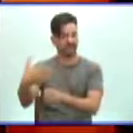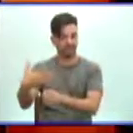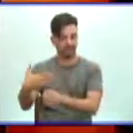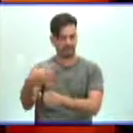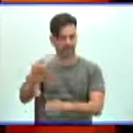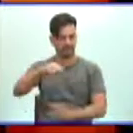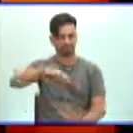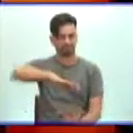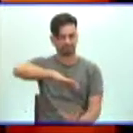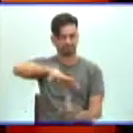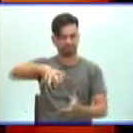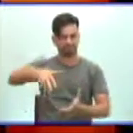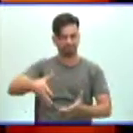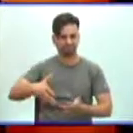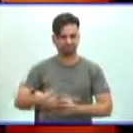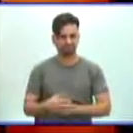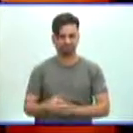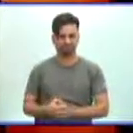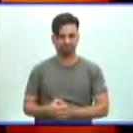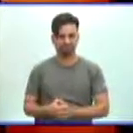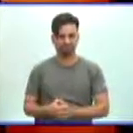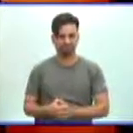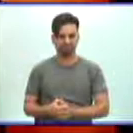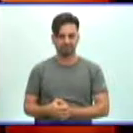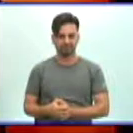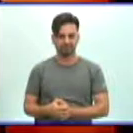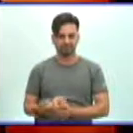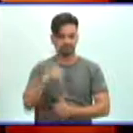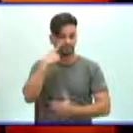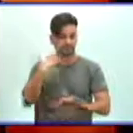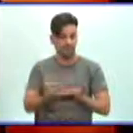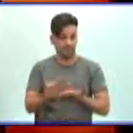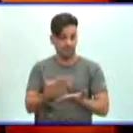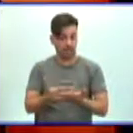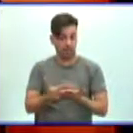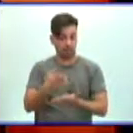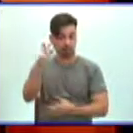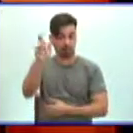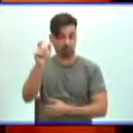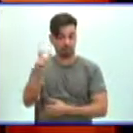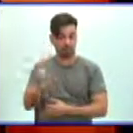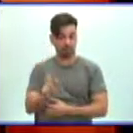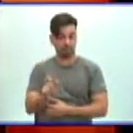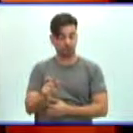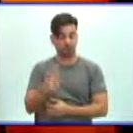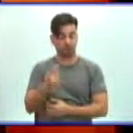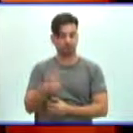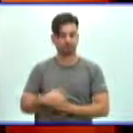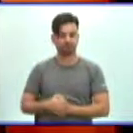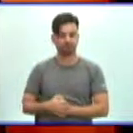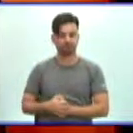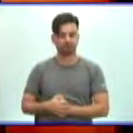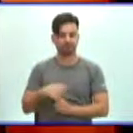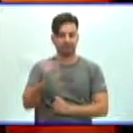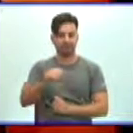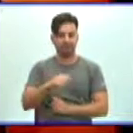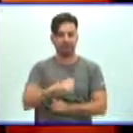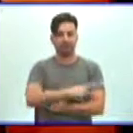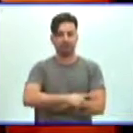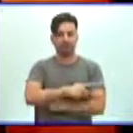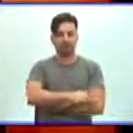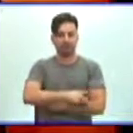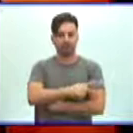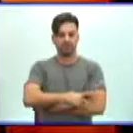Vamos a comenzar con un material que nos muestra a un meteorólogo muy popular, en nuestro país y que todos los cubanos